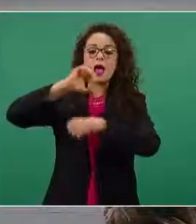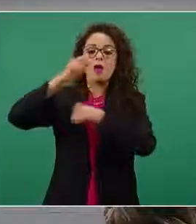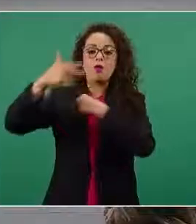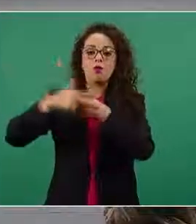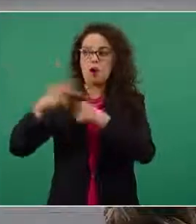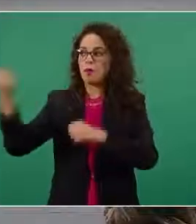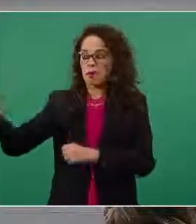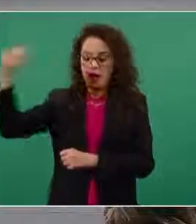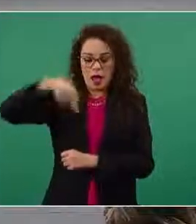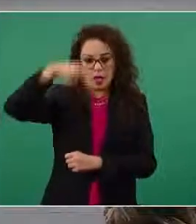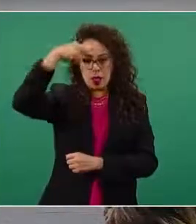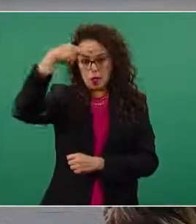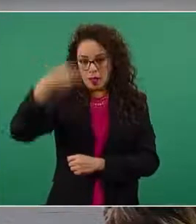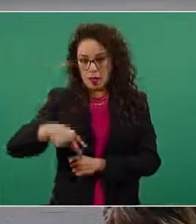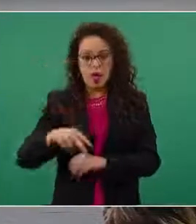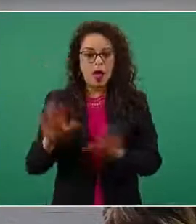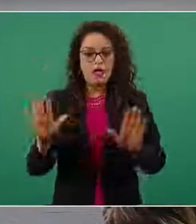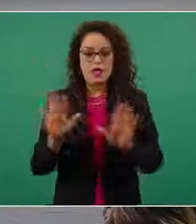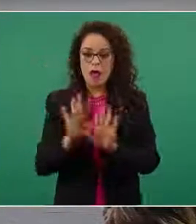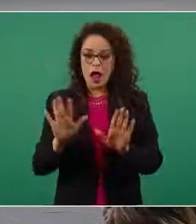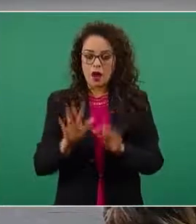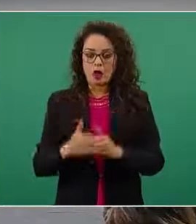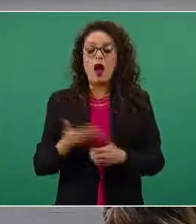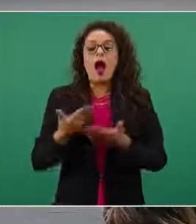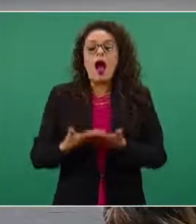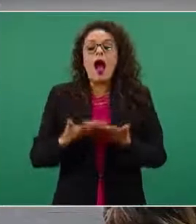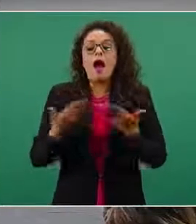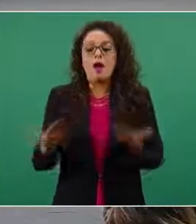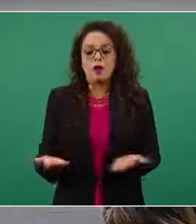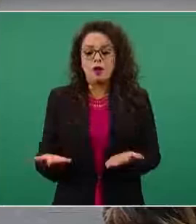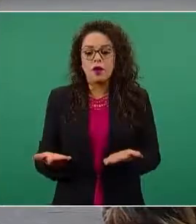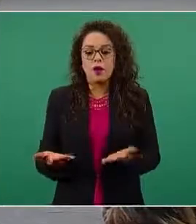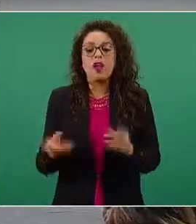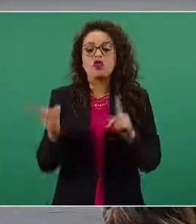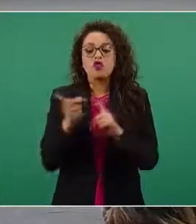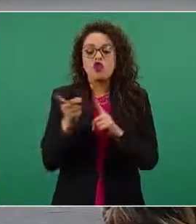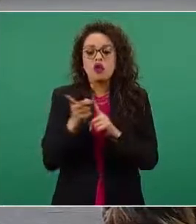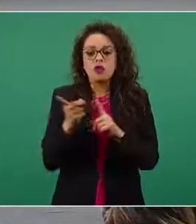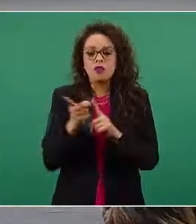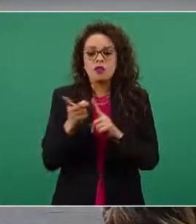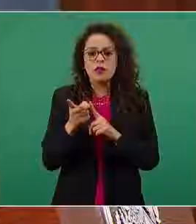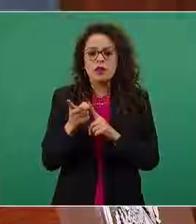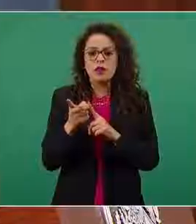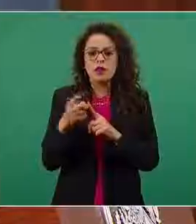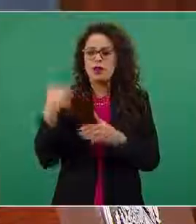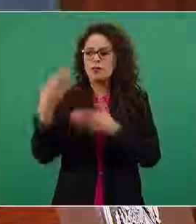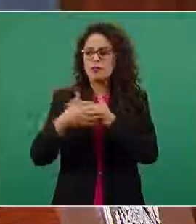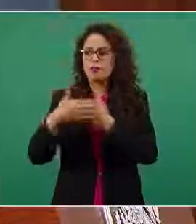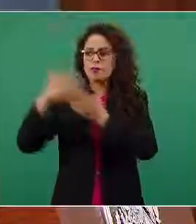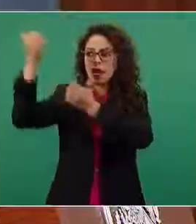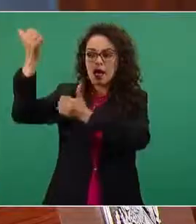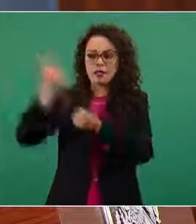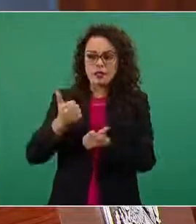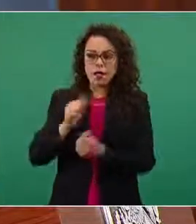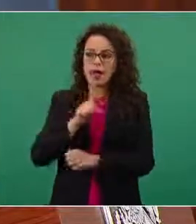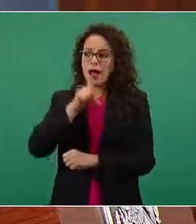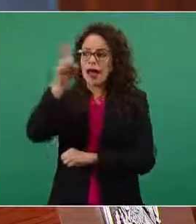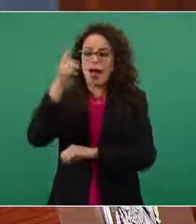y ahora la van a enviar de las plantas de Estados Unidos.